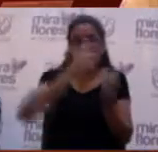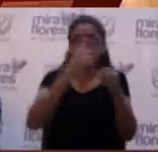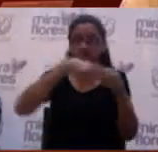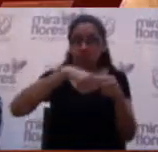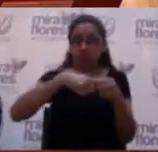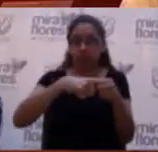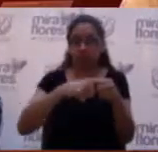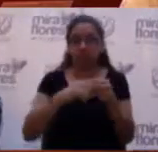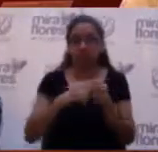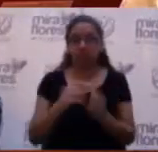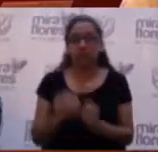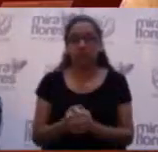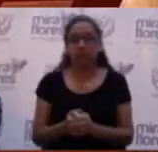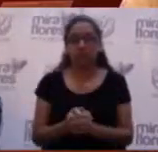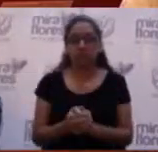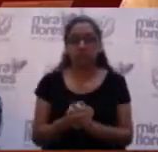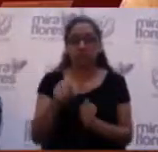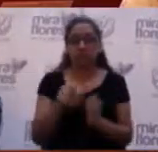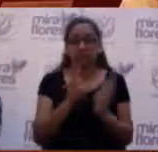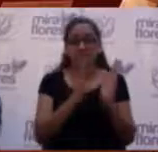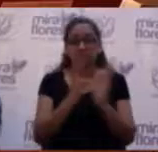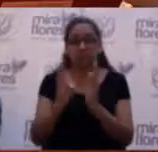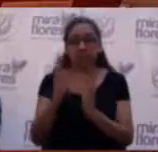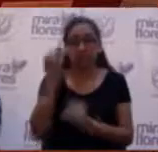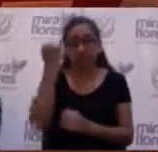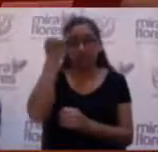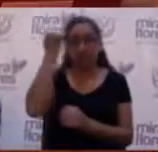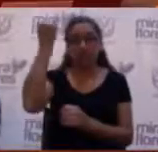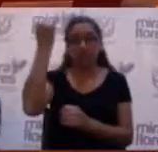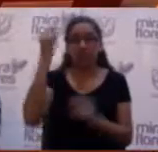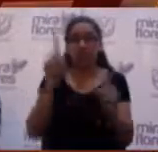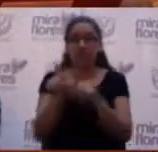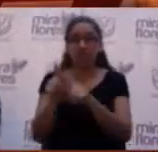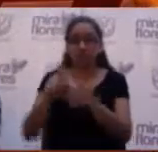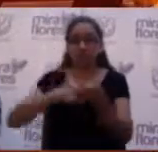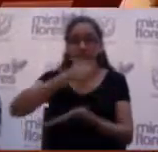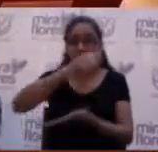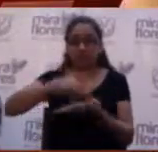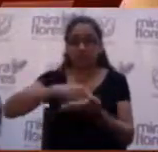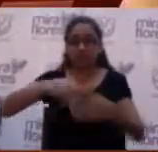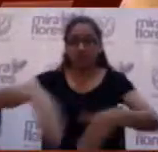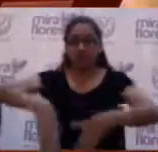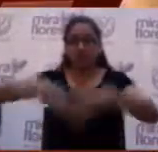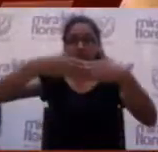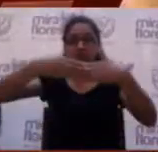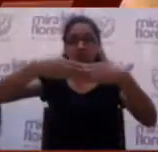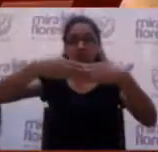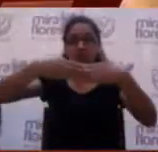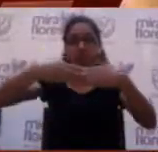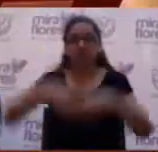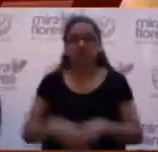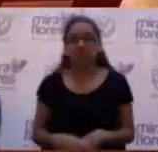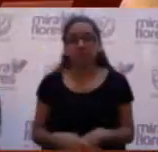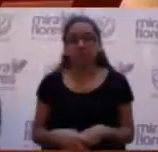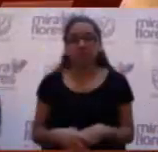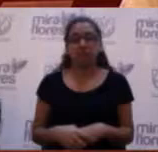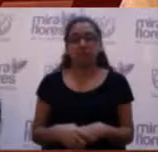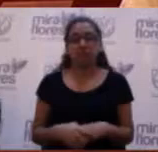UNESCO. En ese orden de ideas también se firmó un convenio, que es el convenio